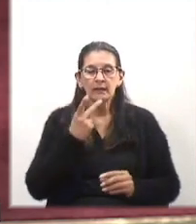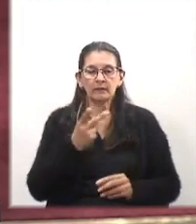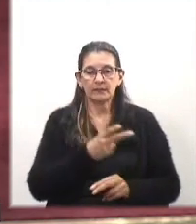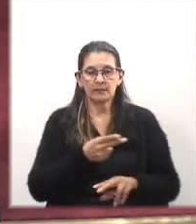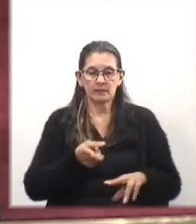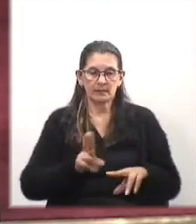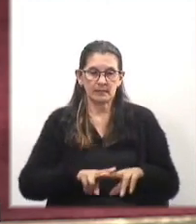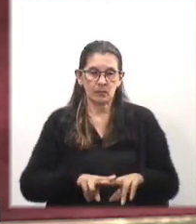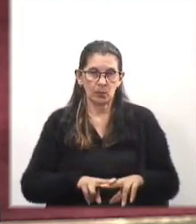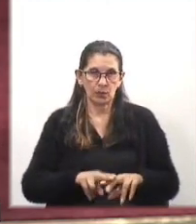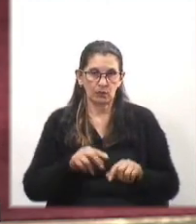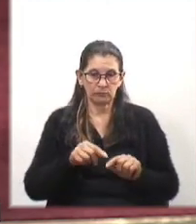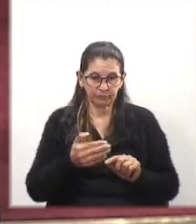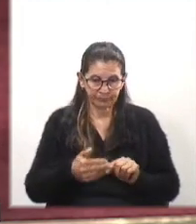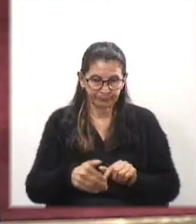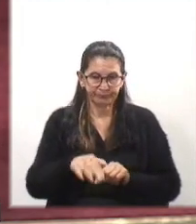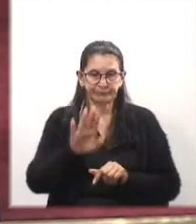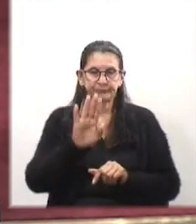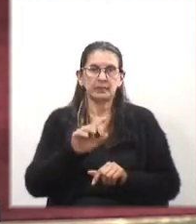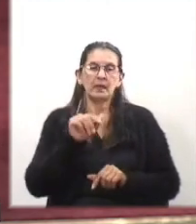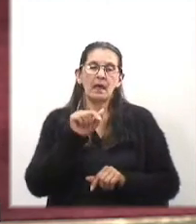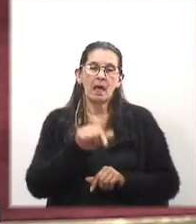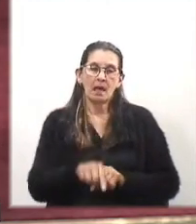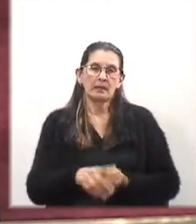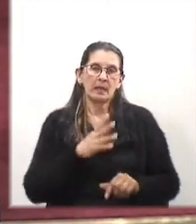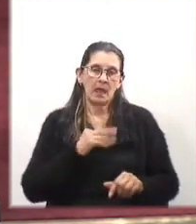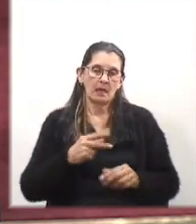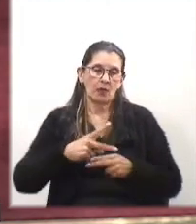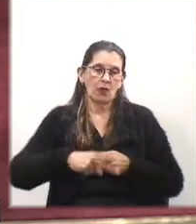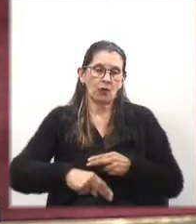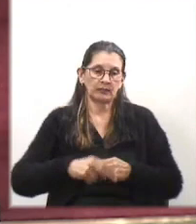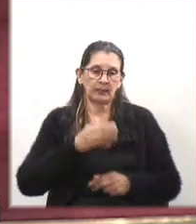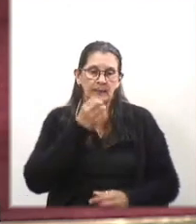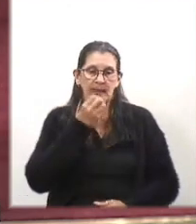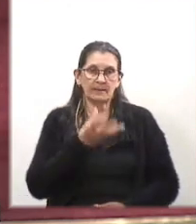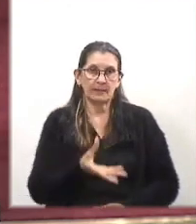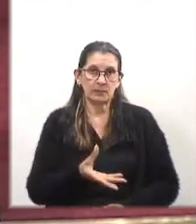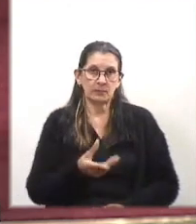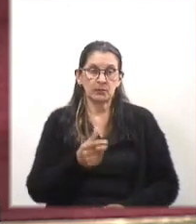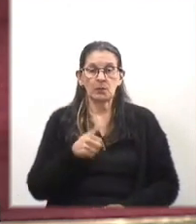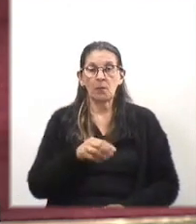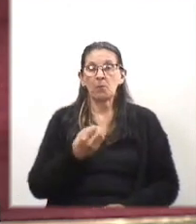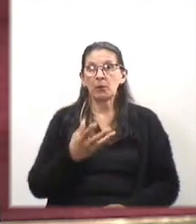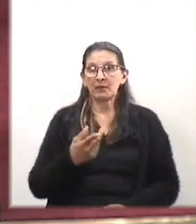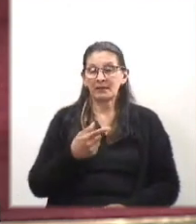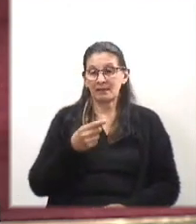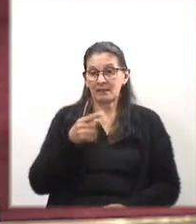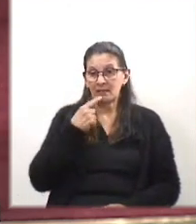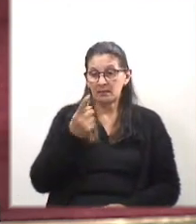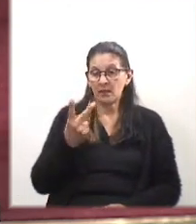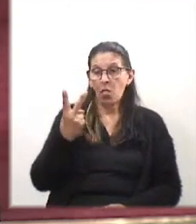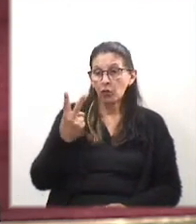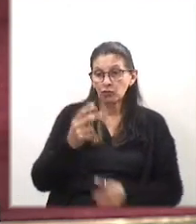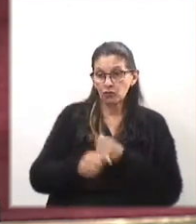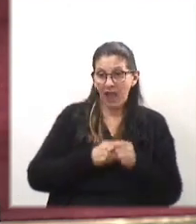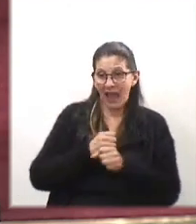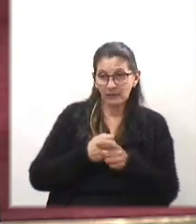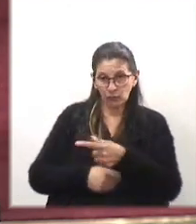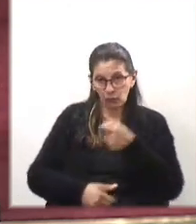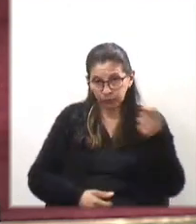fallecimiento. Ahí se acortan beneficios, ya que se exigen 2 años de aportación